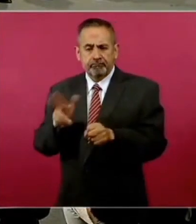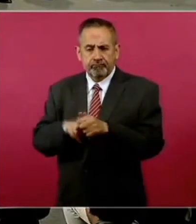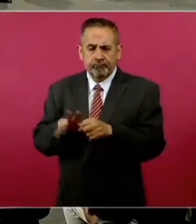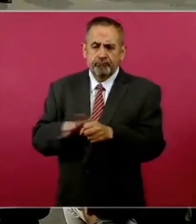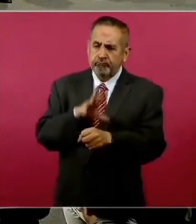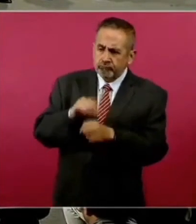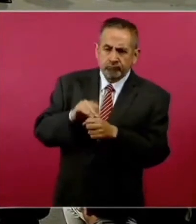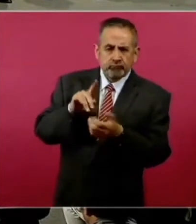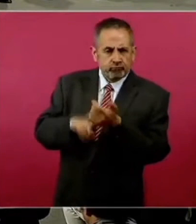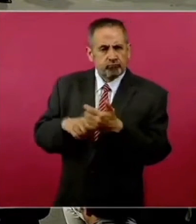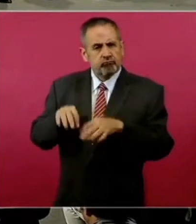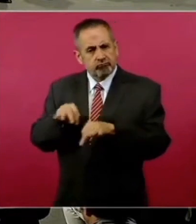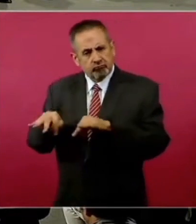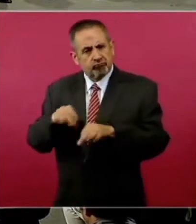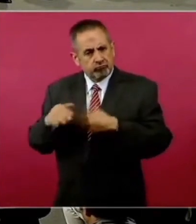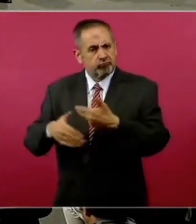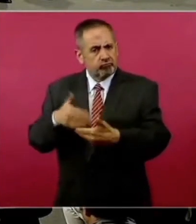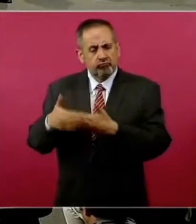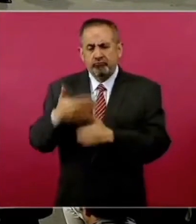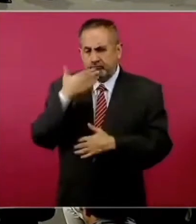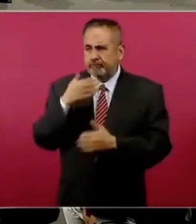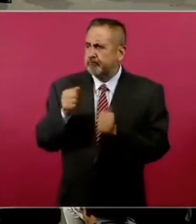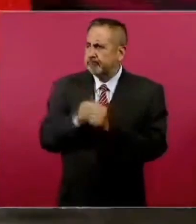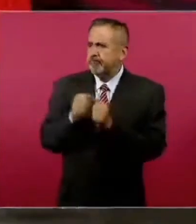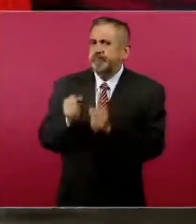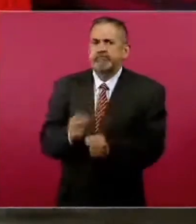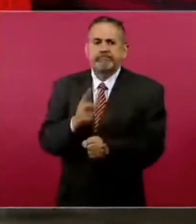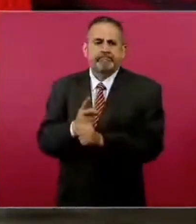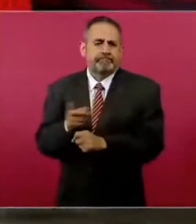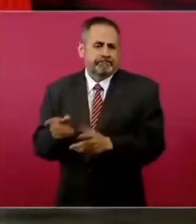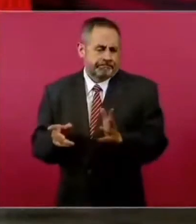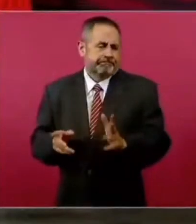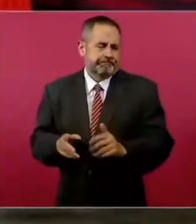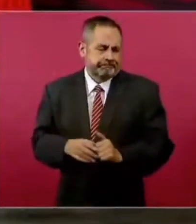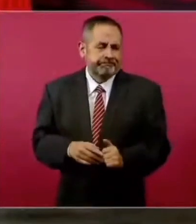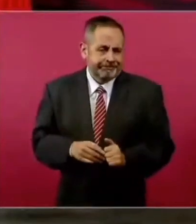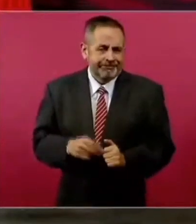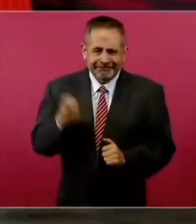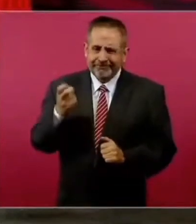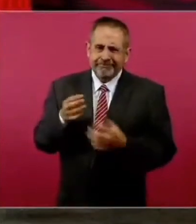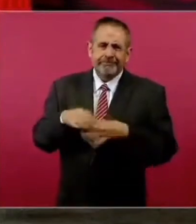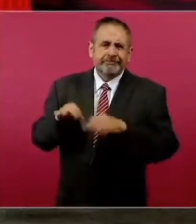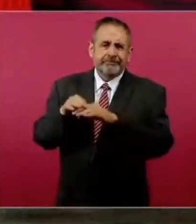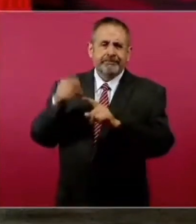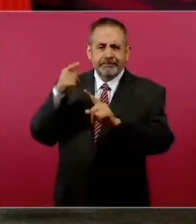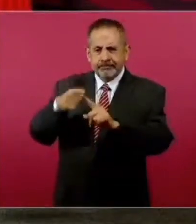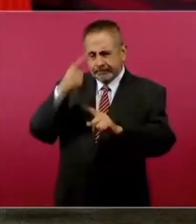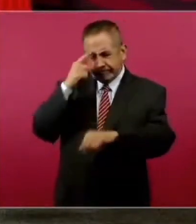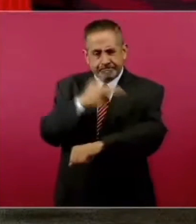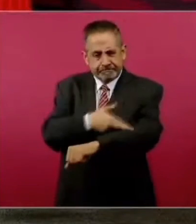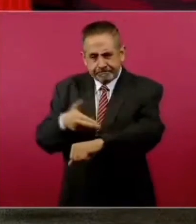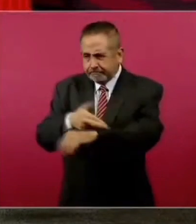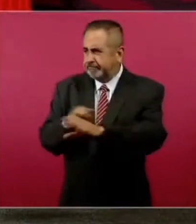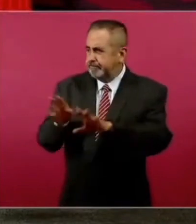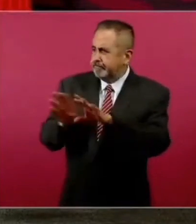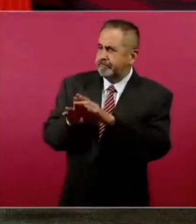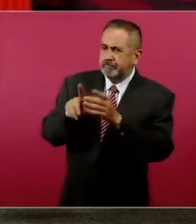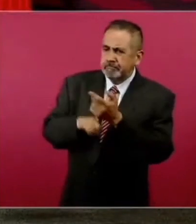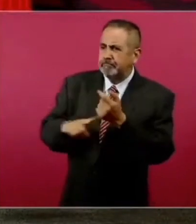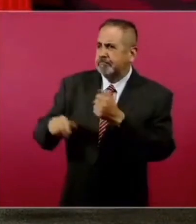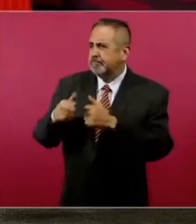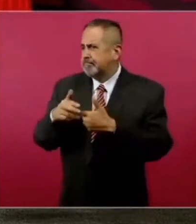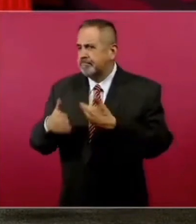de salud lleve a cabo con seguridad su trabajo que fundamentales para la operación y que